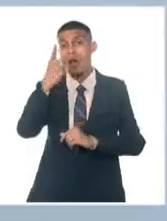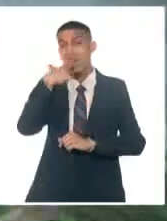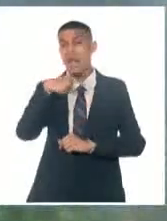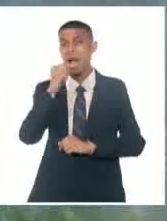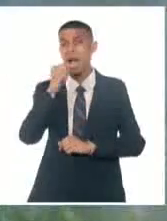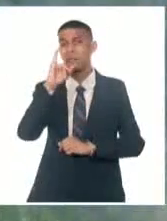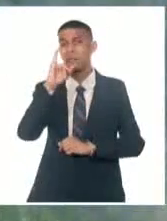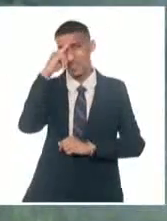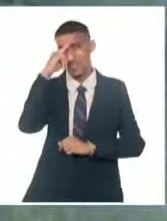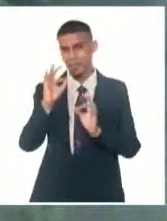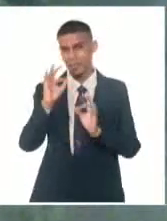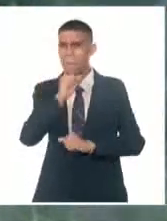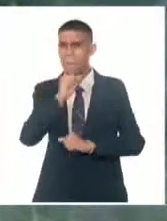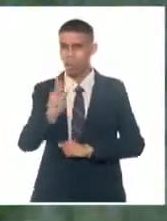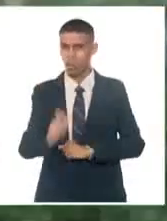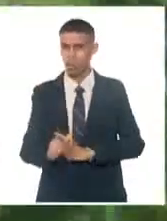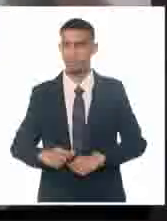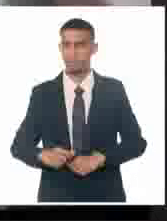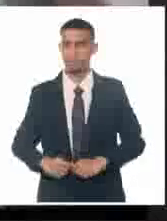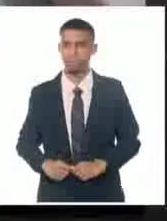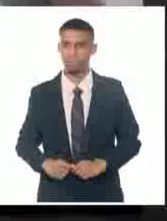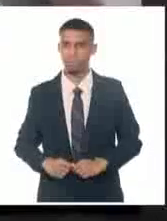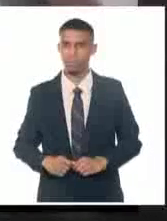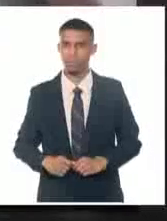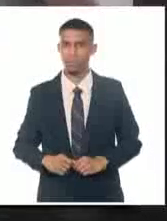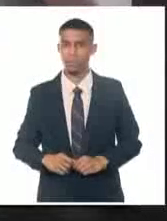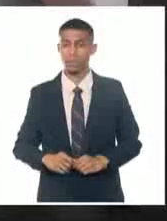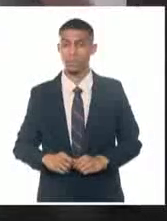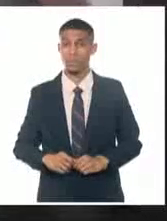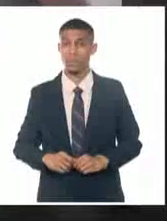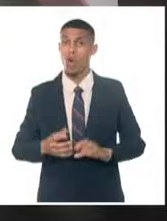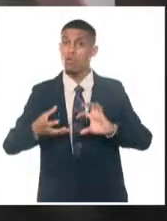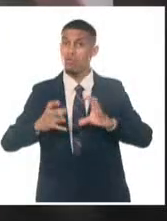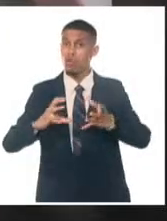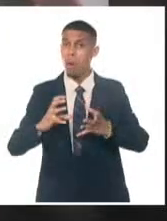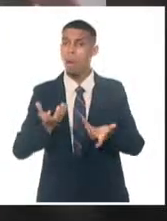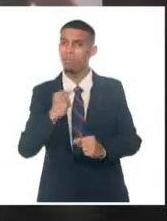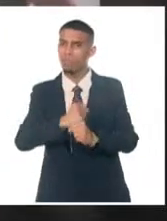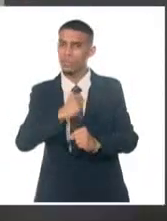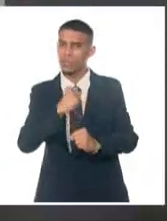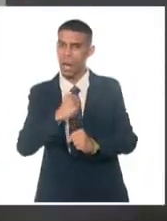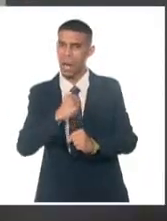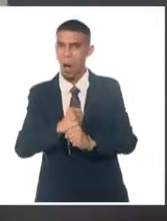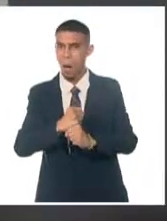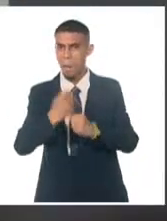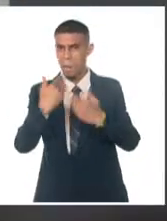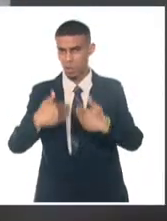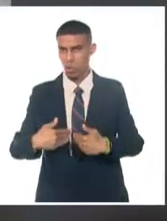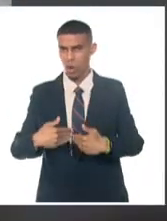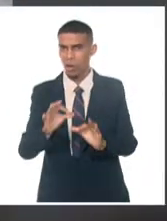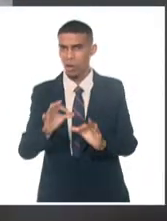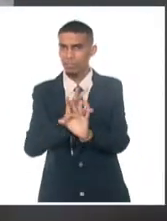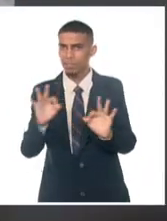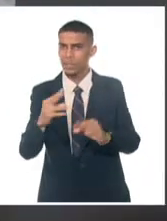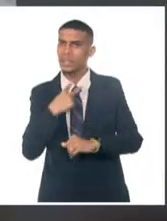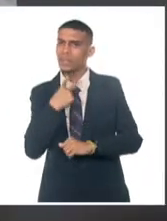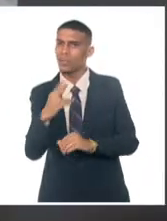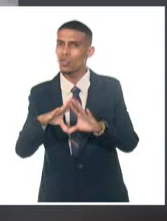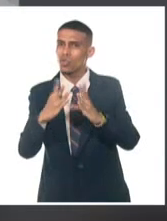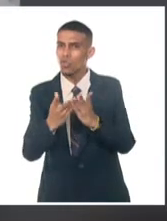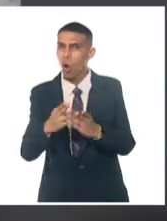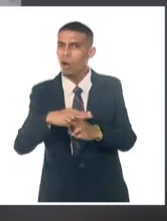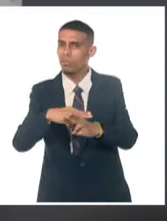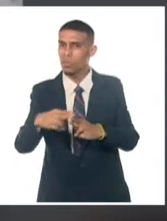televisión cubana su Estilo personalísimo de realización la coherencia y originalidad para contar el relato cotidiano